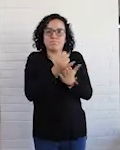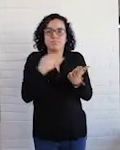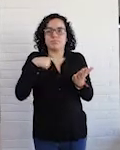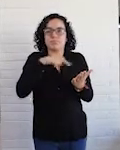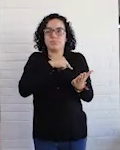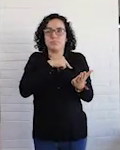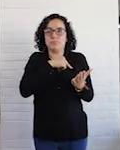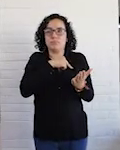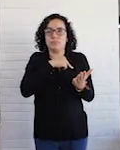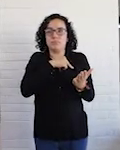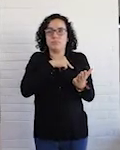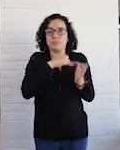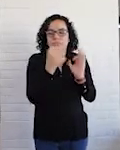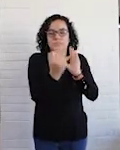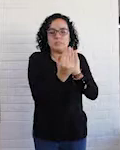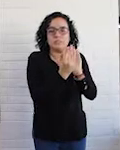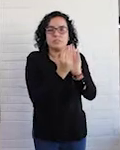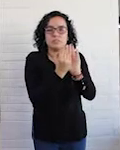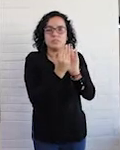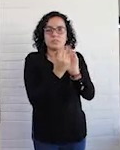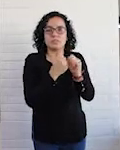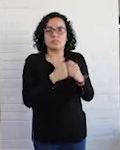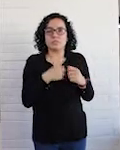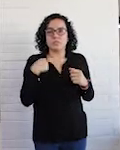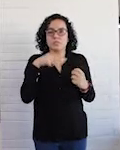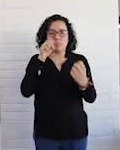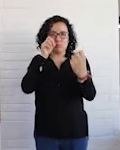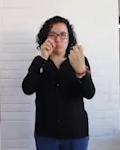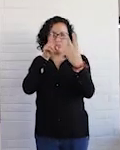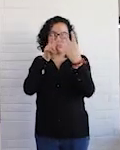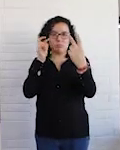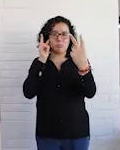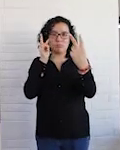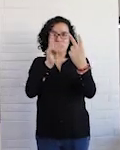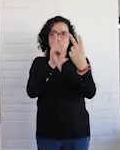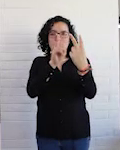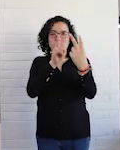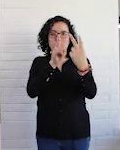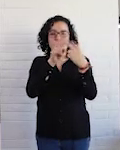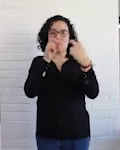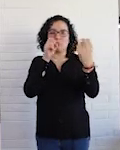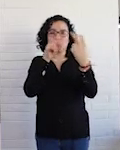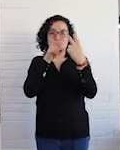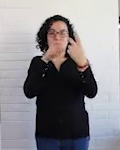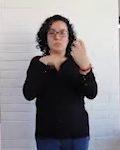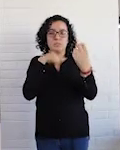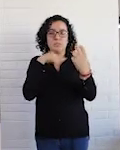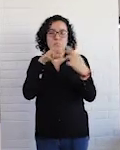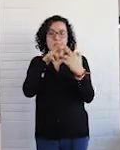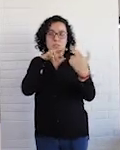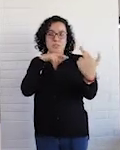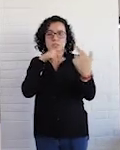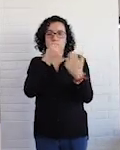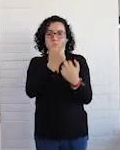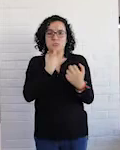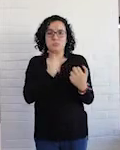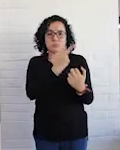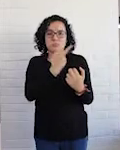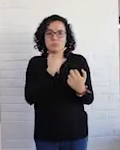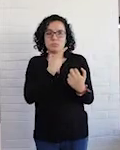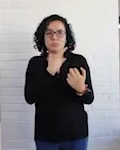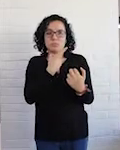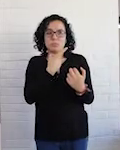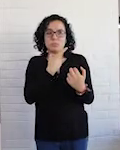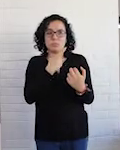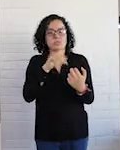que acabo de hacer, de acercarme, yo sé que el haberte mirado a los ojos, el decírtelo, hay una relación entre ella y yo que va más allá, un poquito más